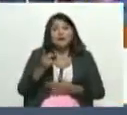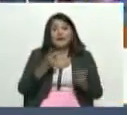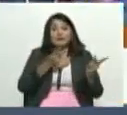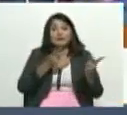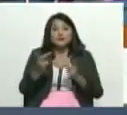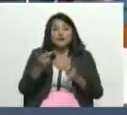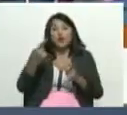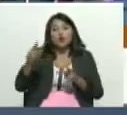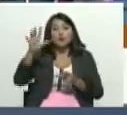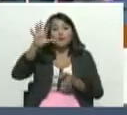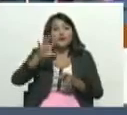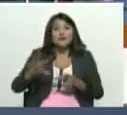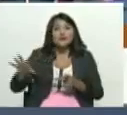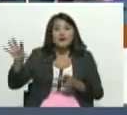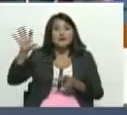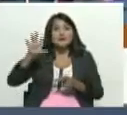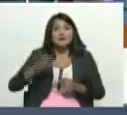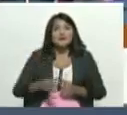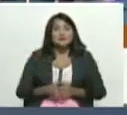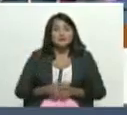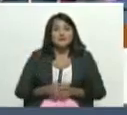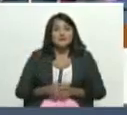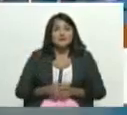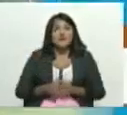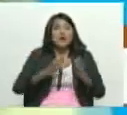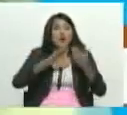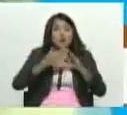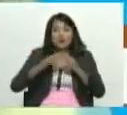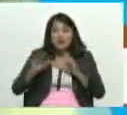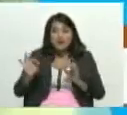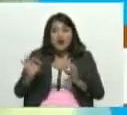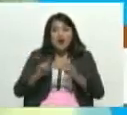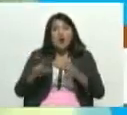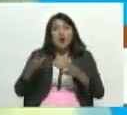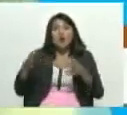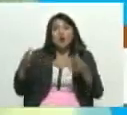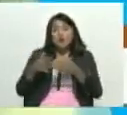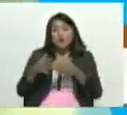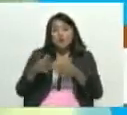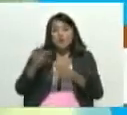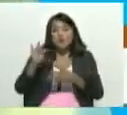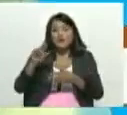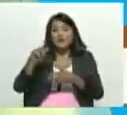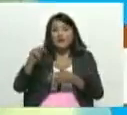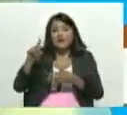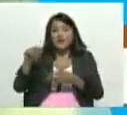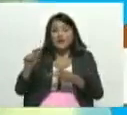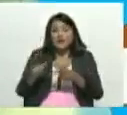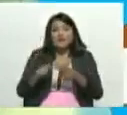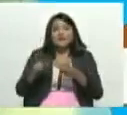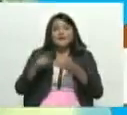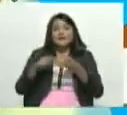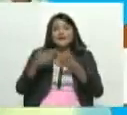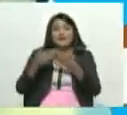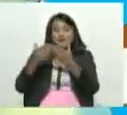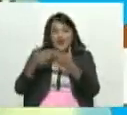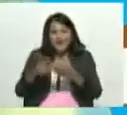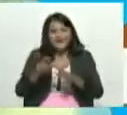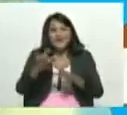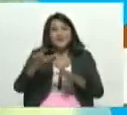internacionales y que estén las comunas y que esté el frente Fernanda Bolaños y que estén los estudiantes y que estén los trabajadores